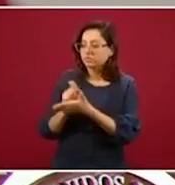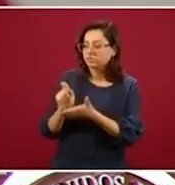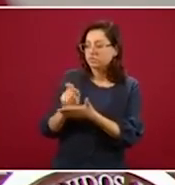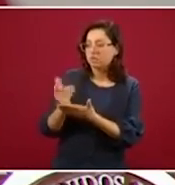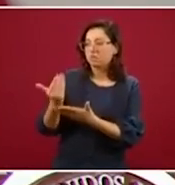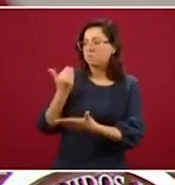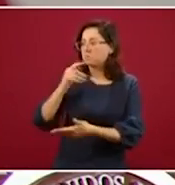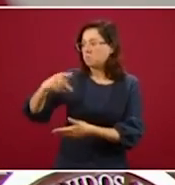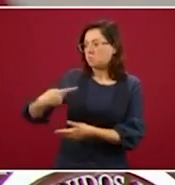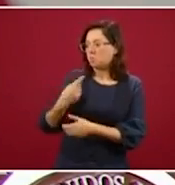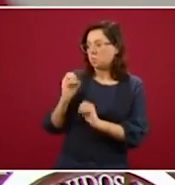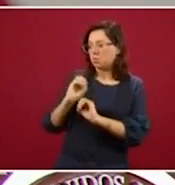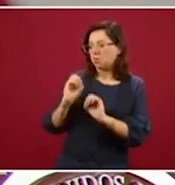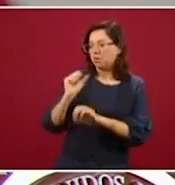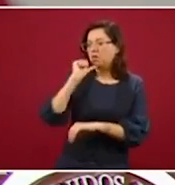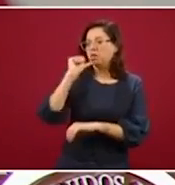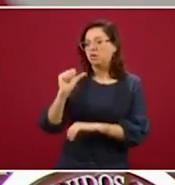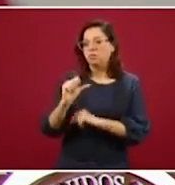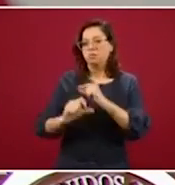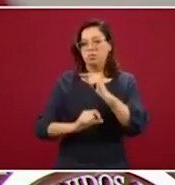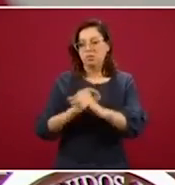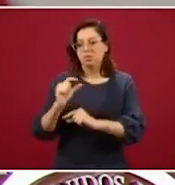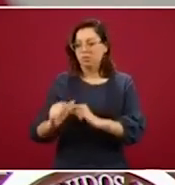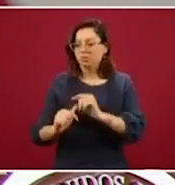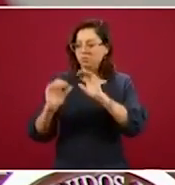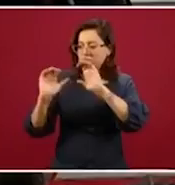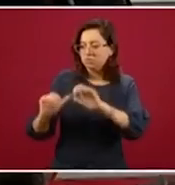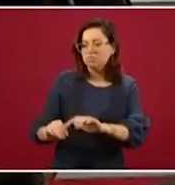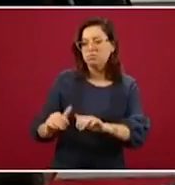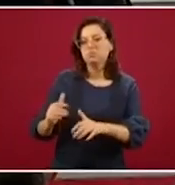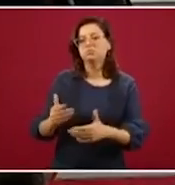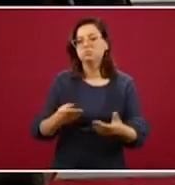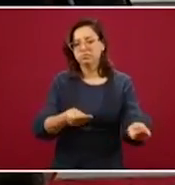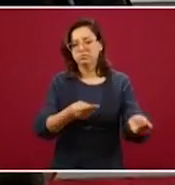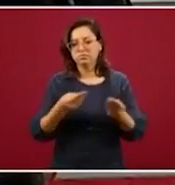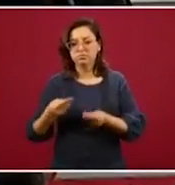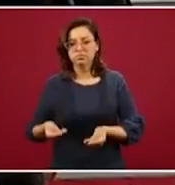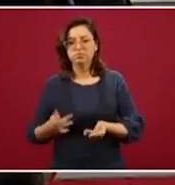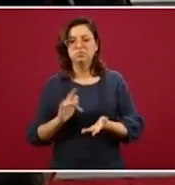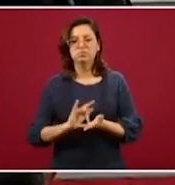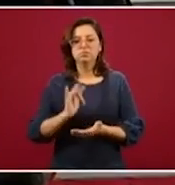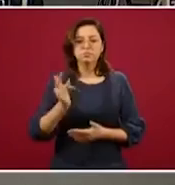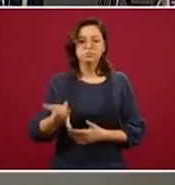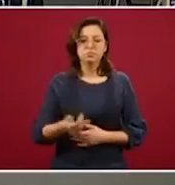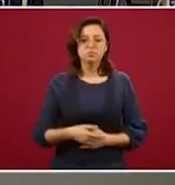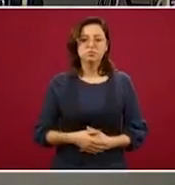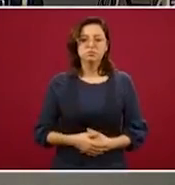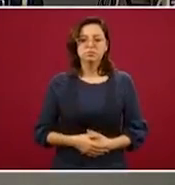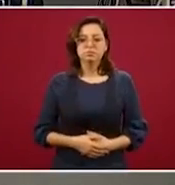censadas para que se vayan incorporando y inmediatamente nosotros los recibimos. Gracias.